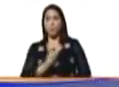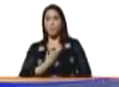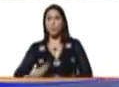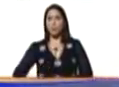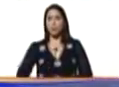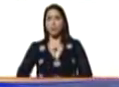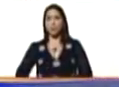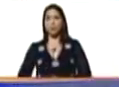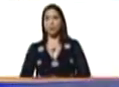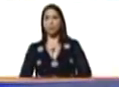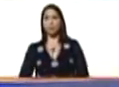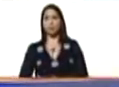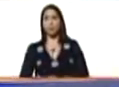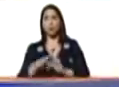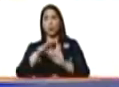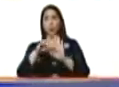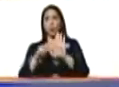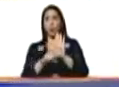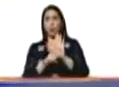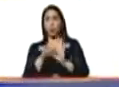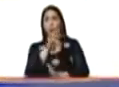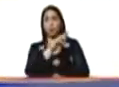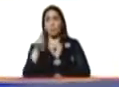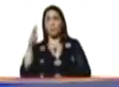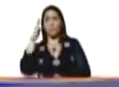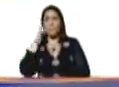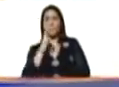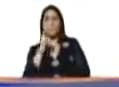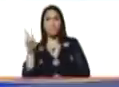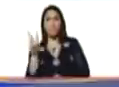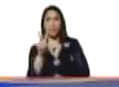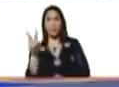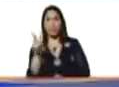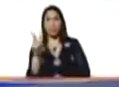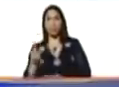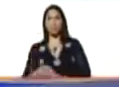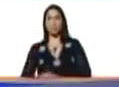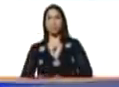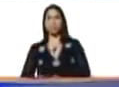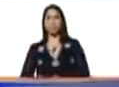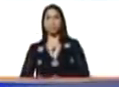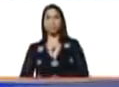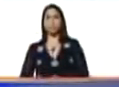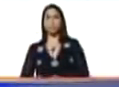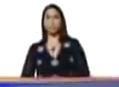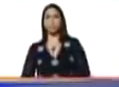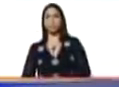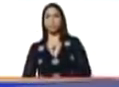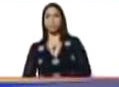presidente constitucional de la República Bolivariana de Venezuela.